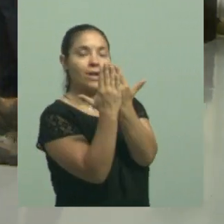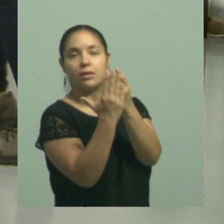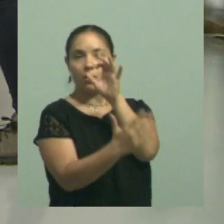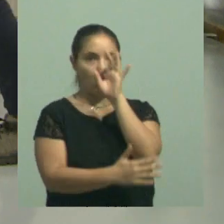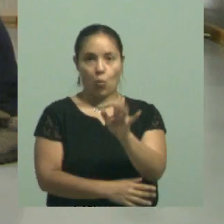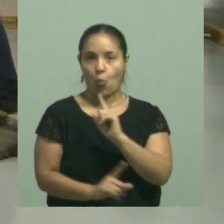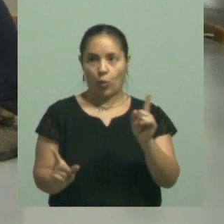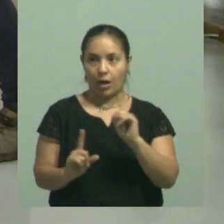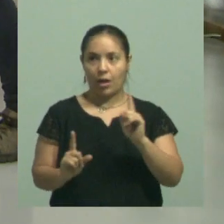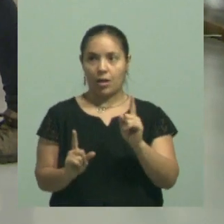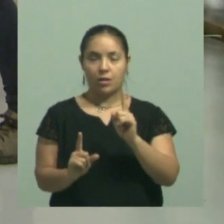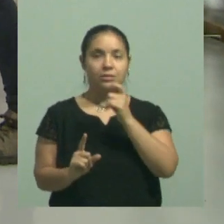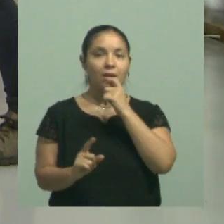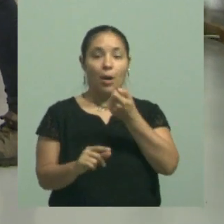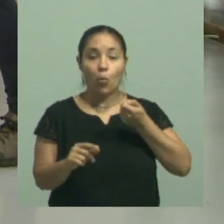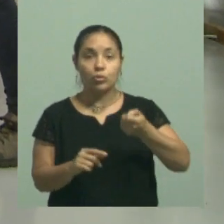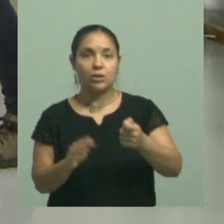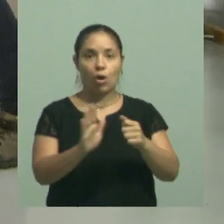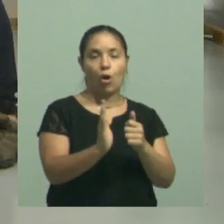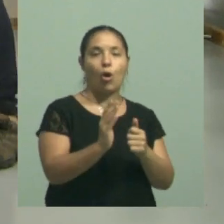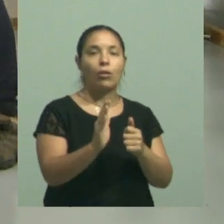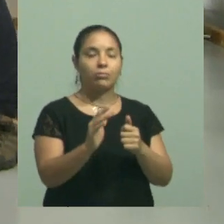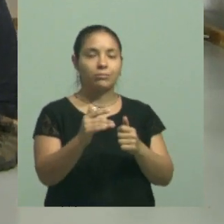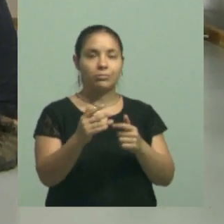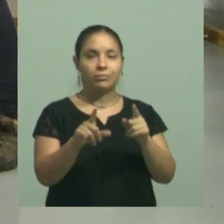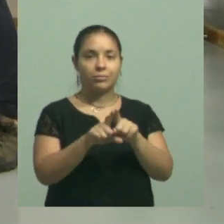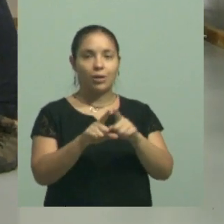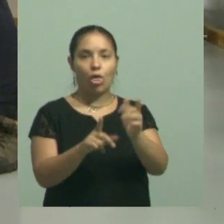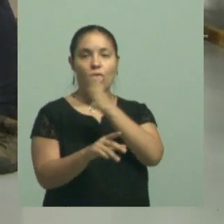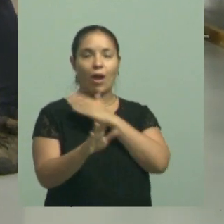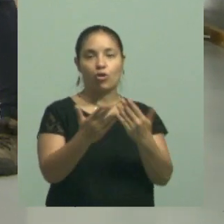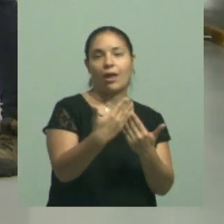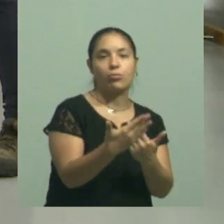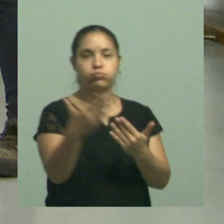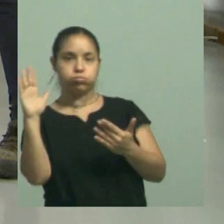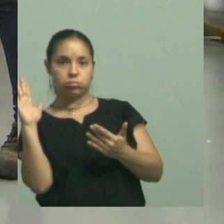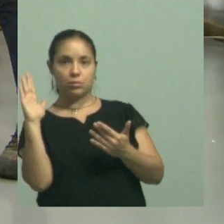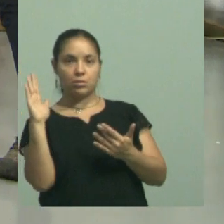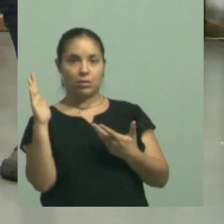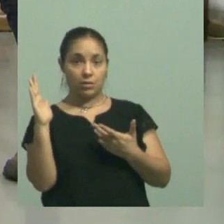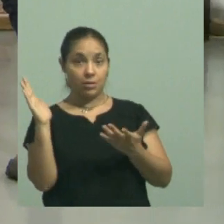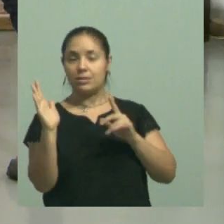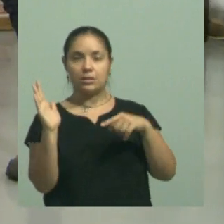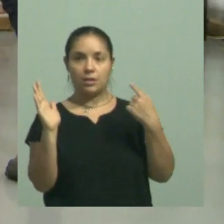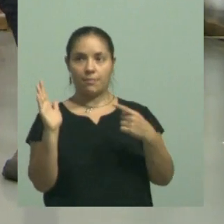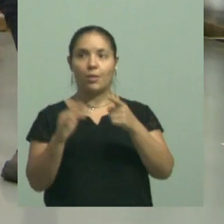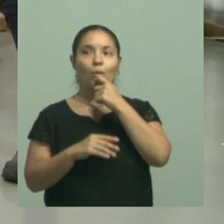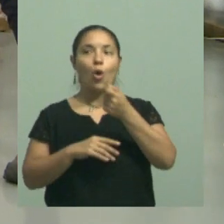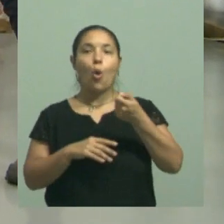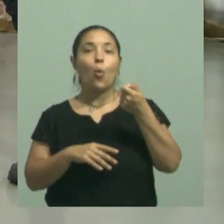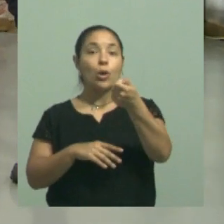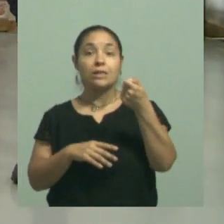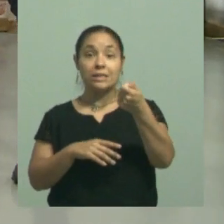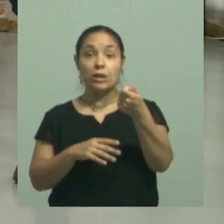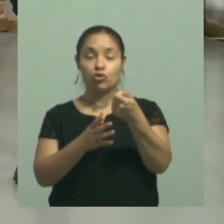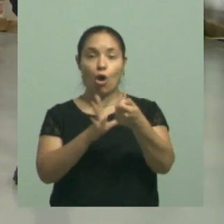él viene con un cuchillo es sacarnos afuera. Este movimiento, la mano no la tengo que soltar, la que tengo el cuchillo. Y lo que trato